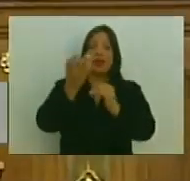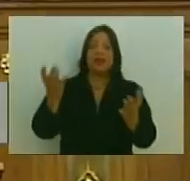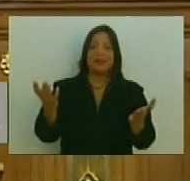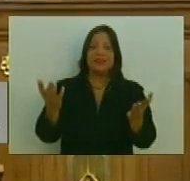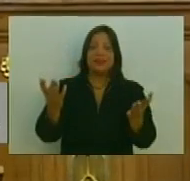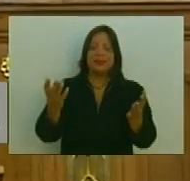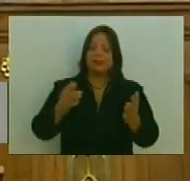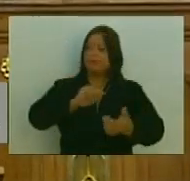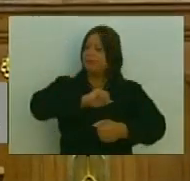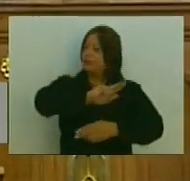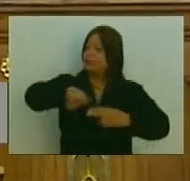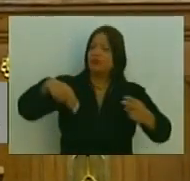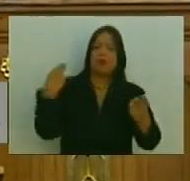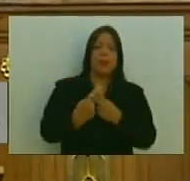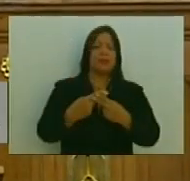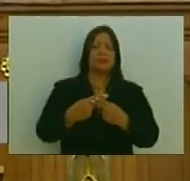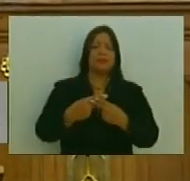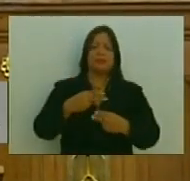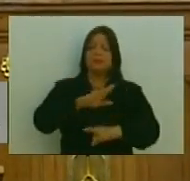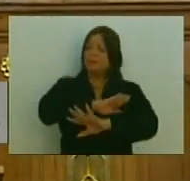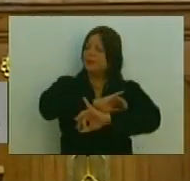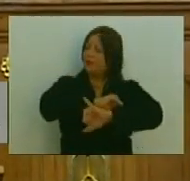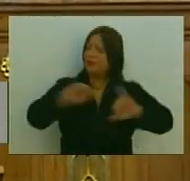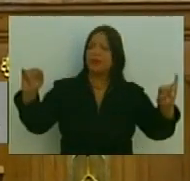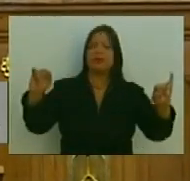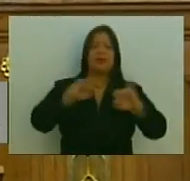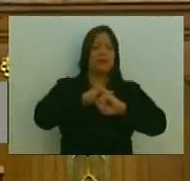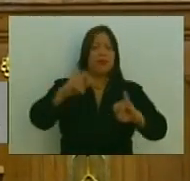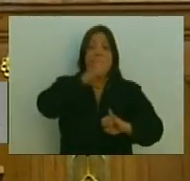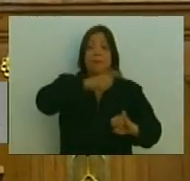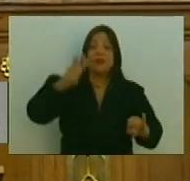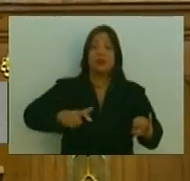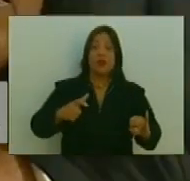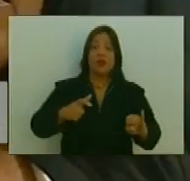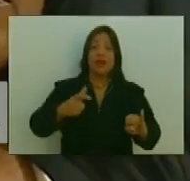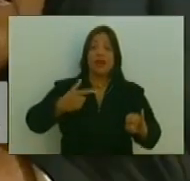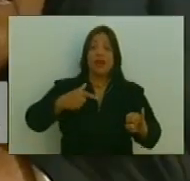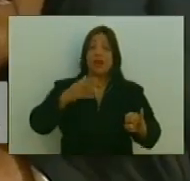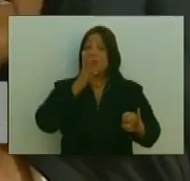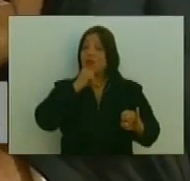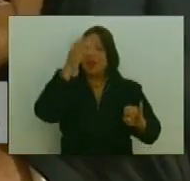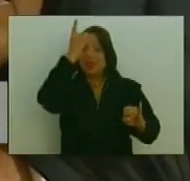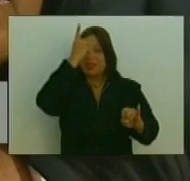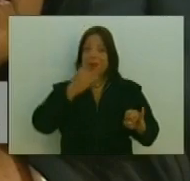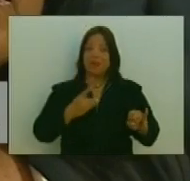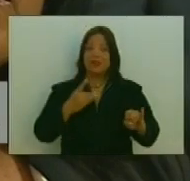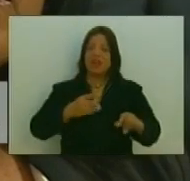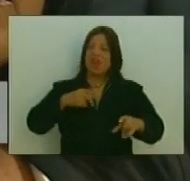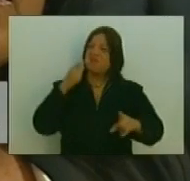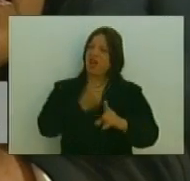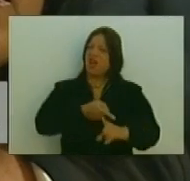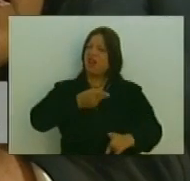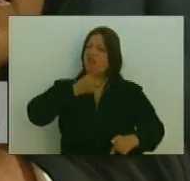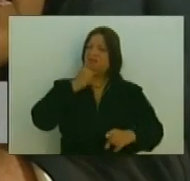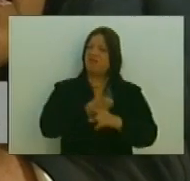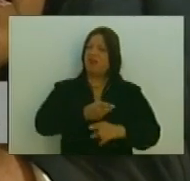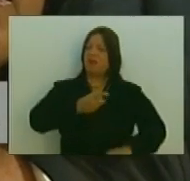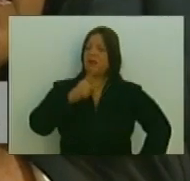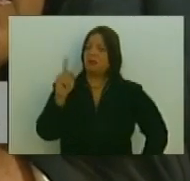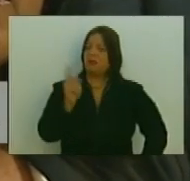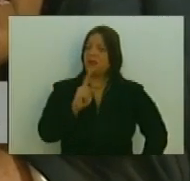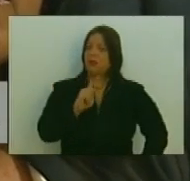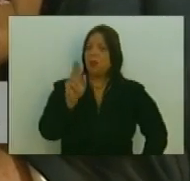Ya basta que como sociedad nosotras, las personas convencionales, nos enfrasquemos